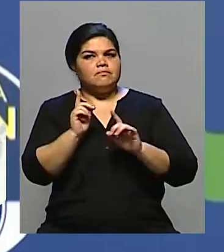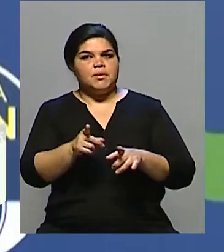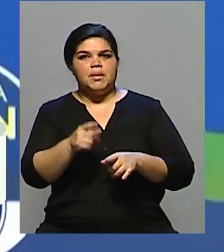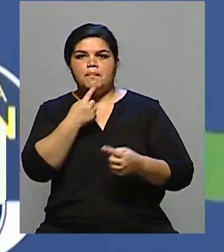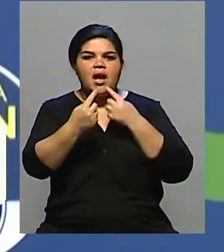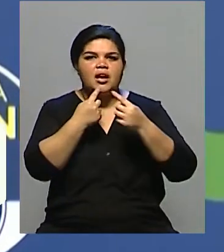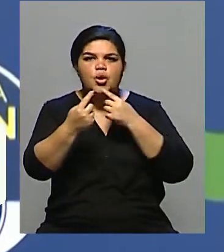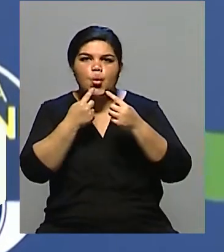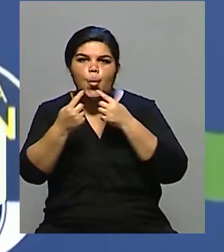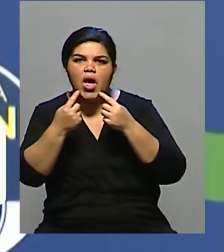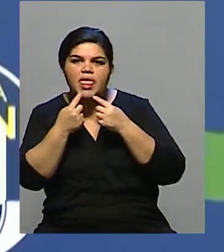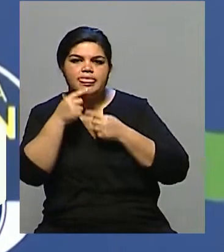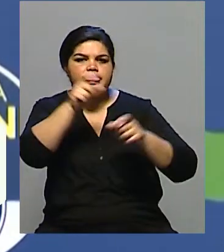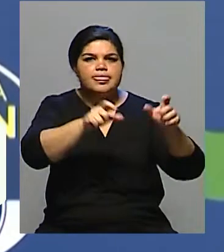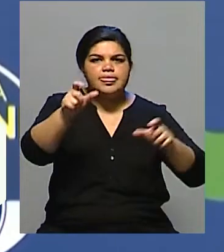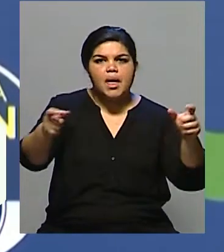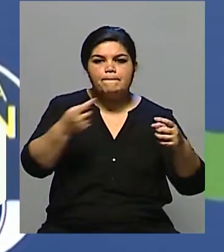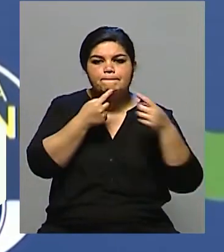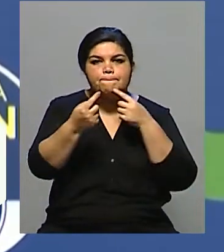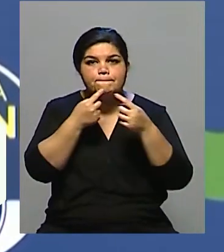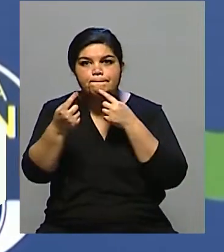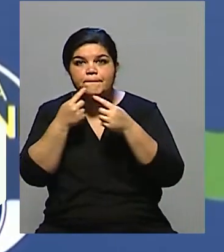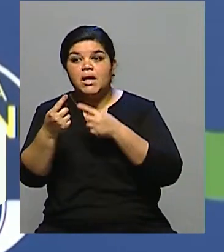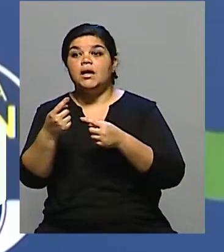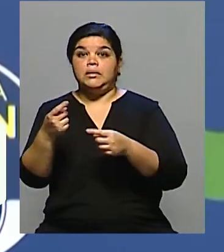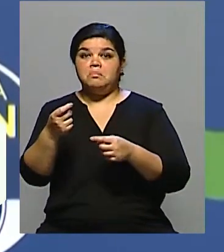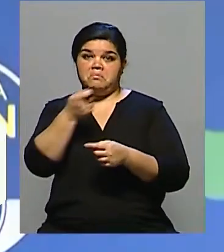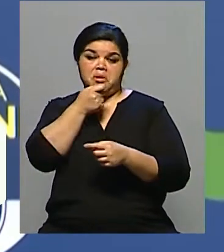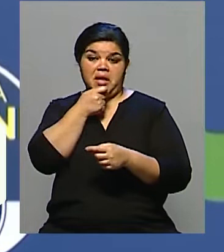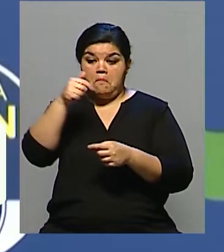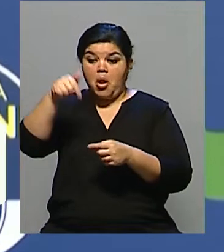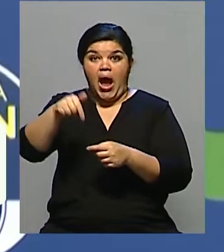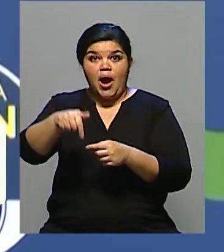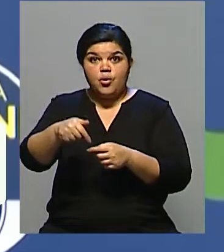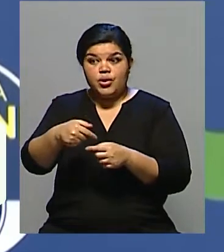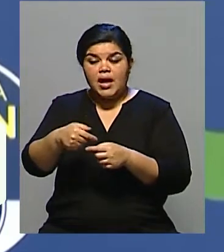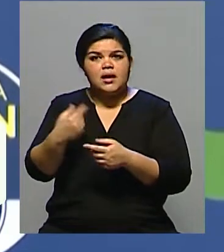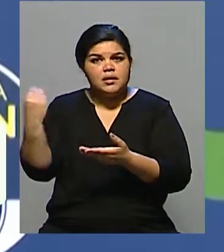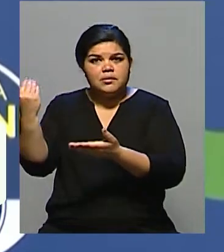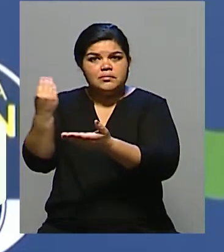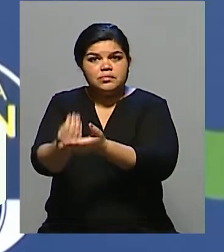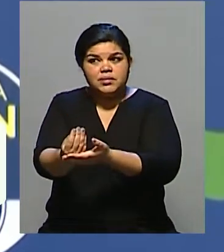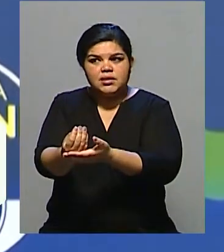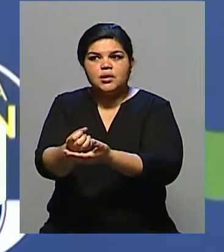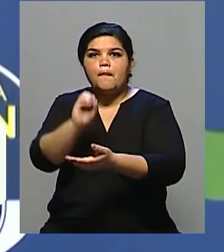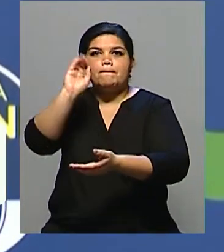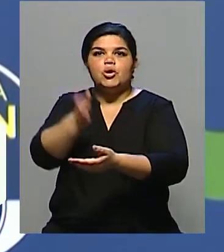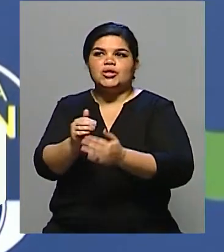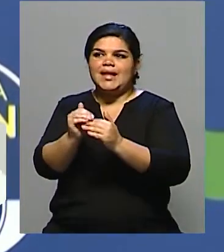días, si hoy se hubieran tenido elecciones, su porcentaje hubiera superado